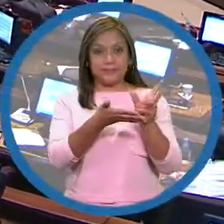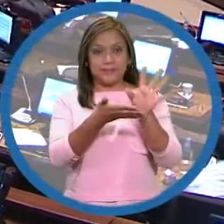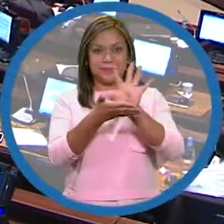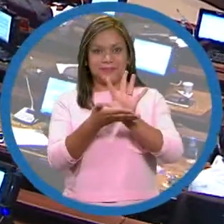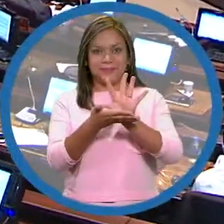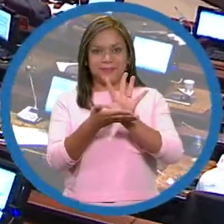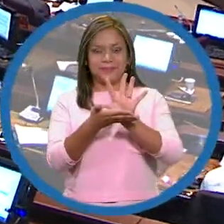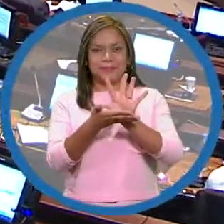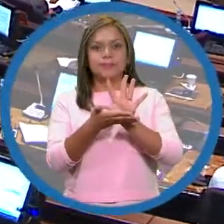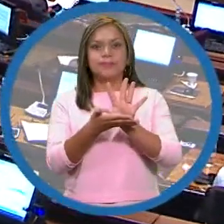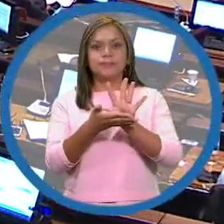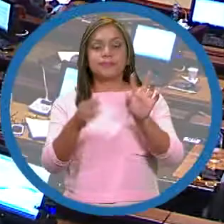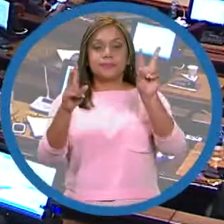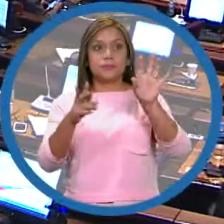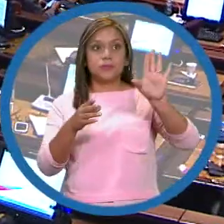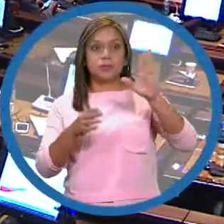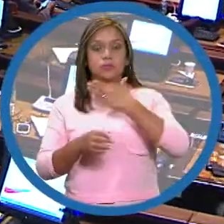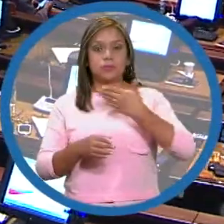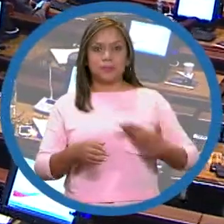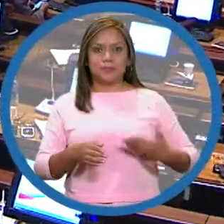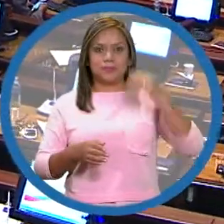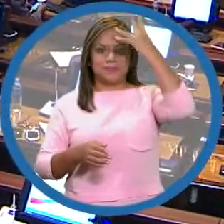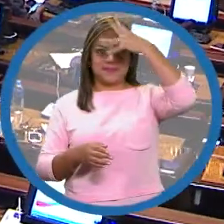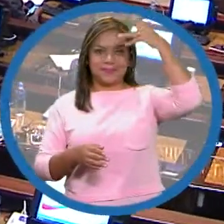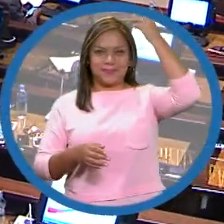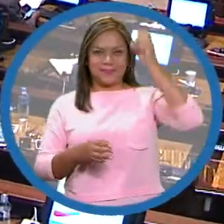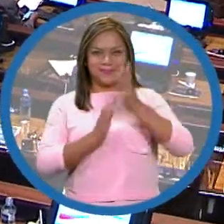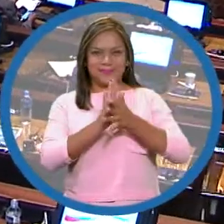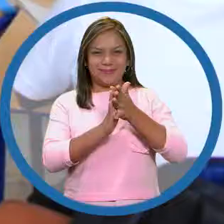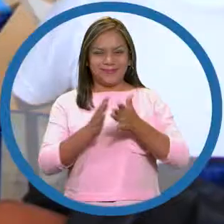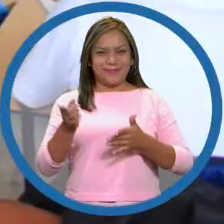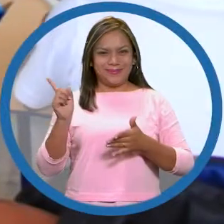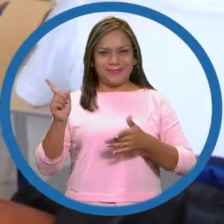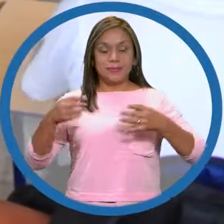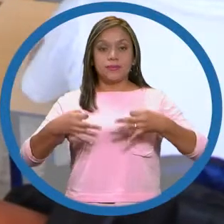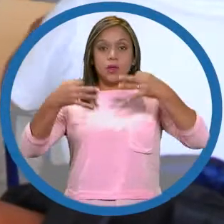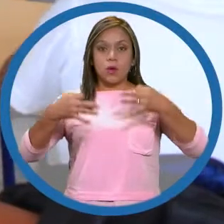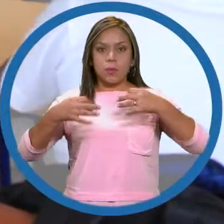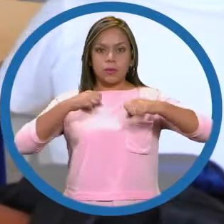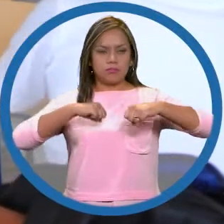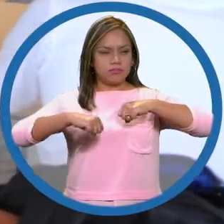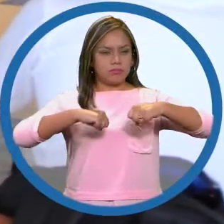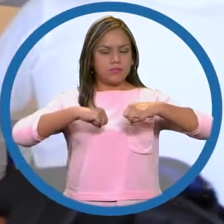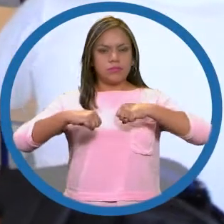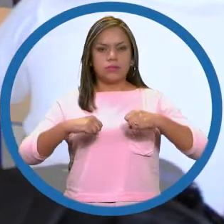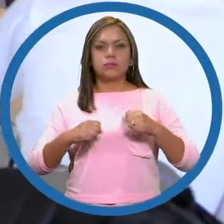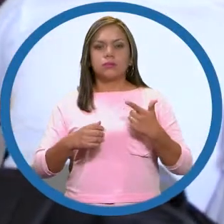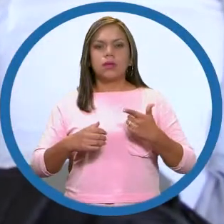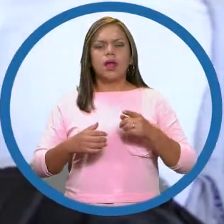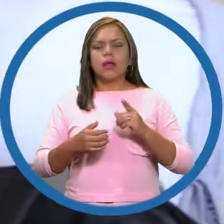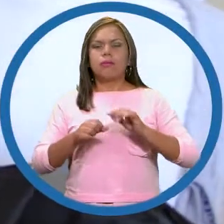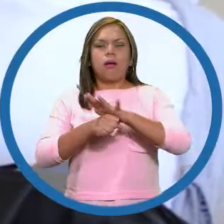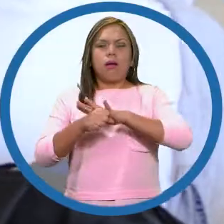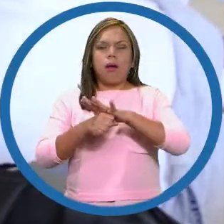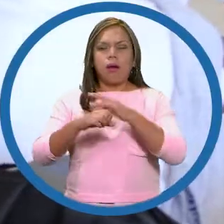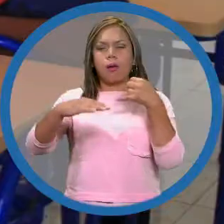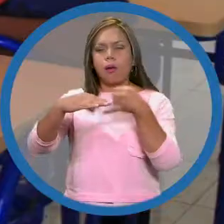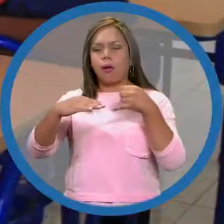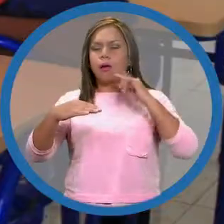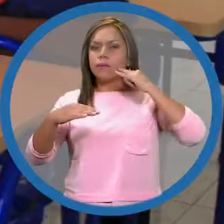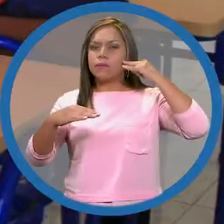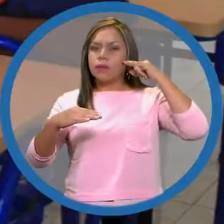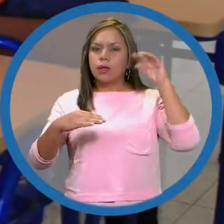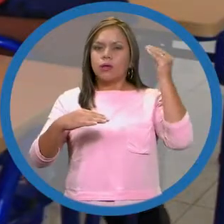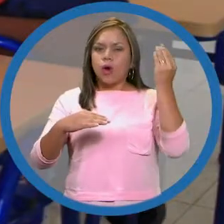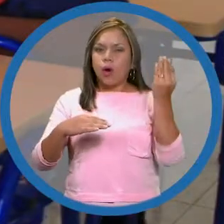La Asamblea Nacional, a través de su presidente José Serrano Salgado, cumple varias acciones para evitar que el abuso sexual a